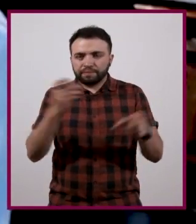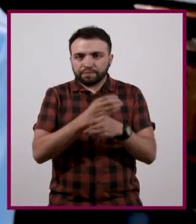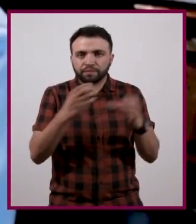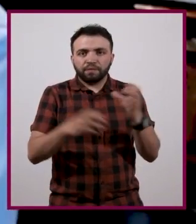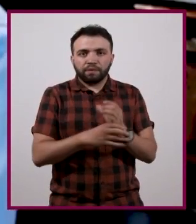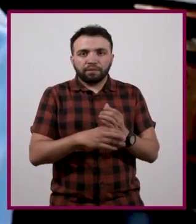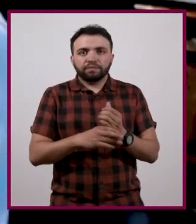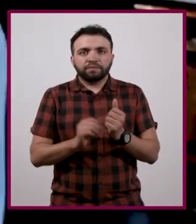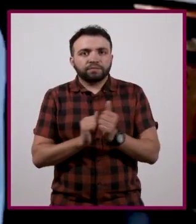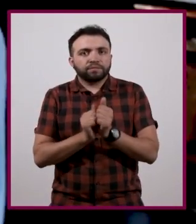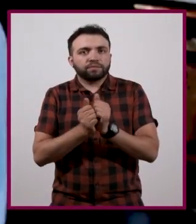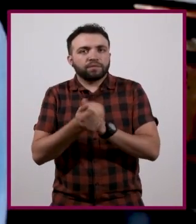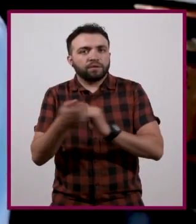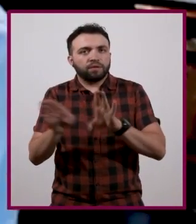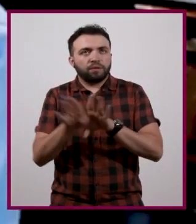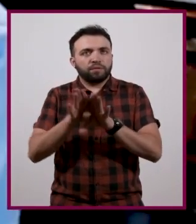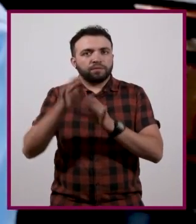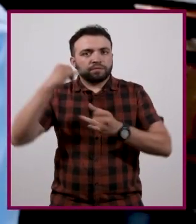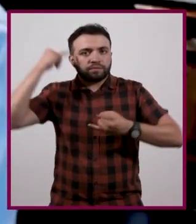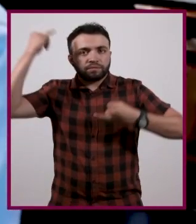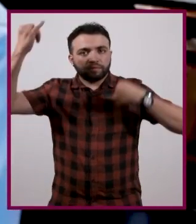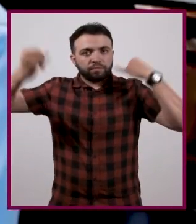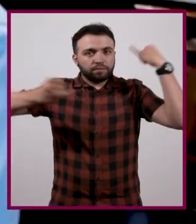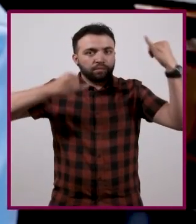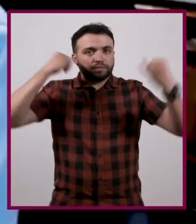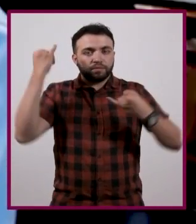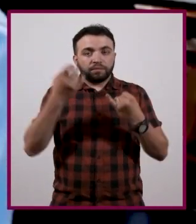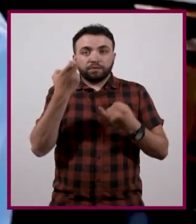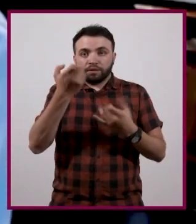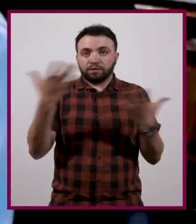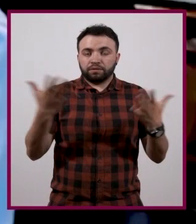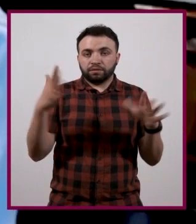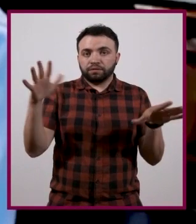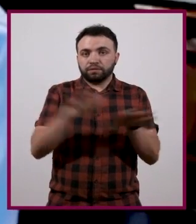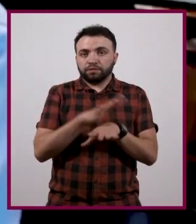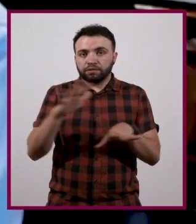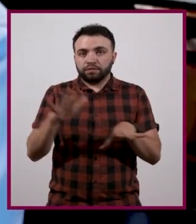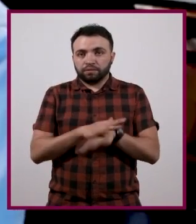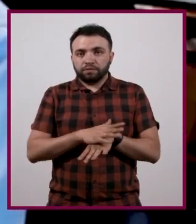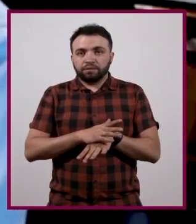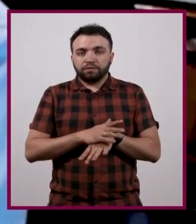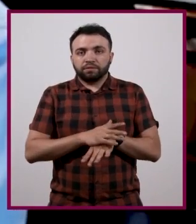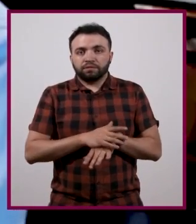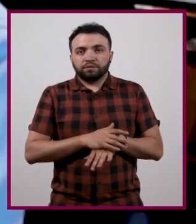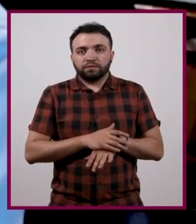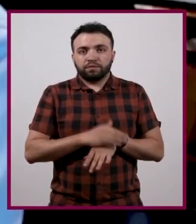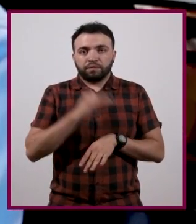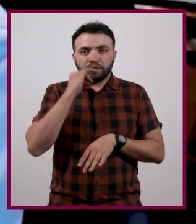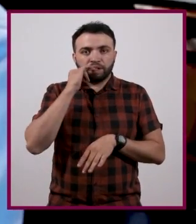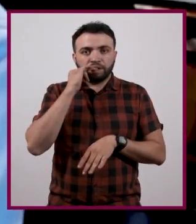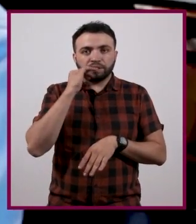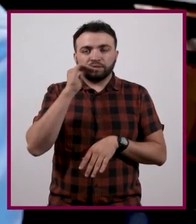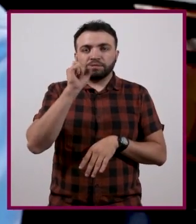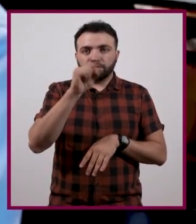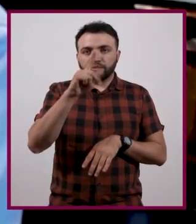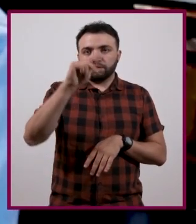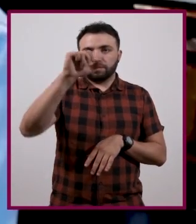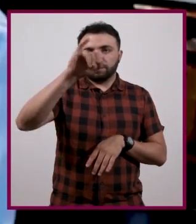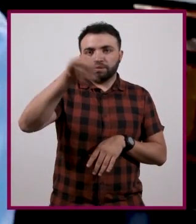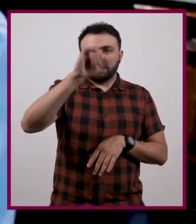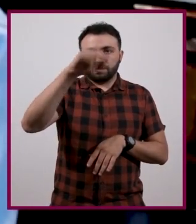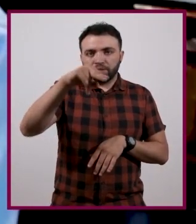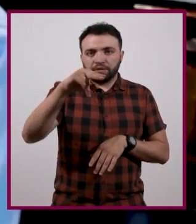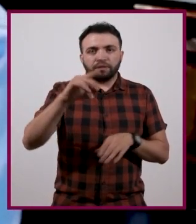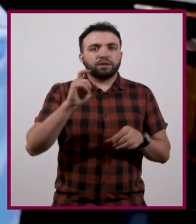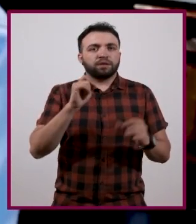y va llevando ideas. Y es lo que va a hacer que cambie, digamos, la civilización del Tajín